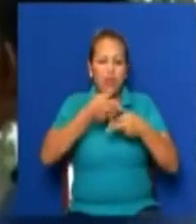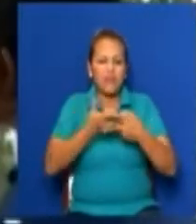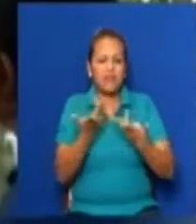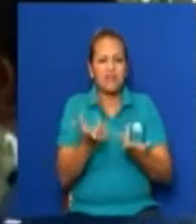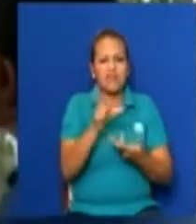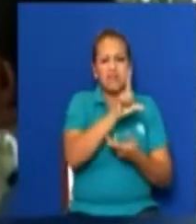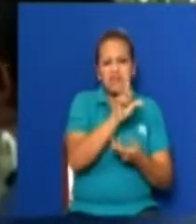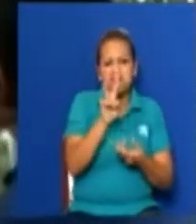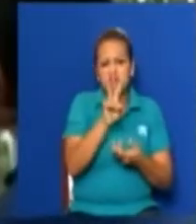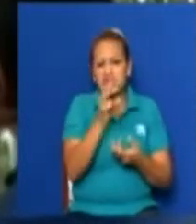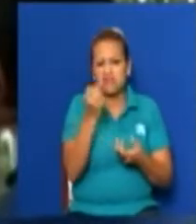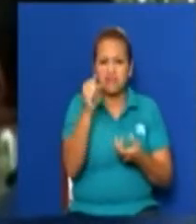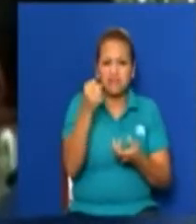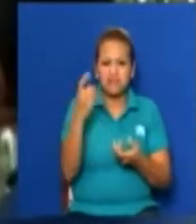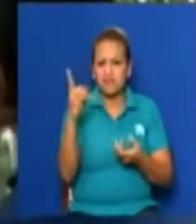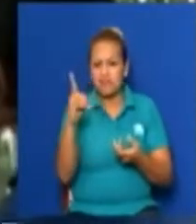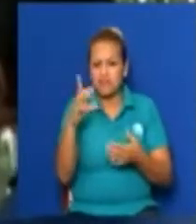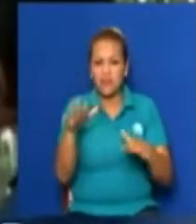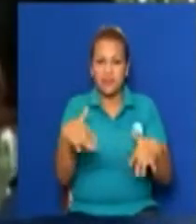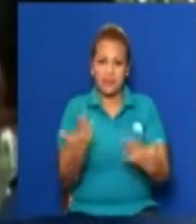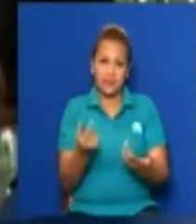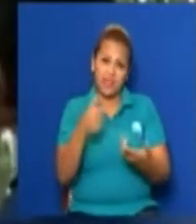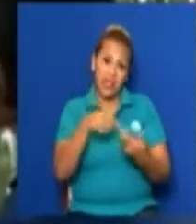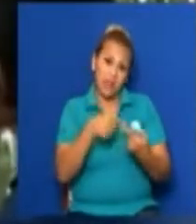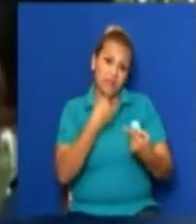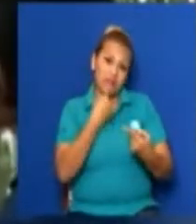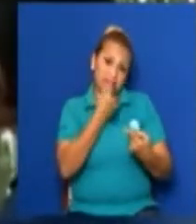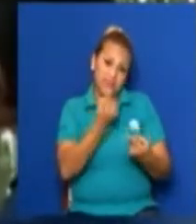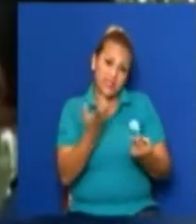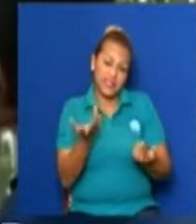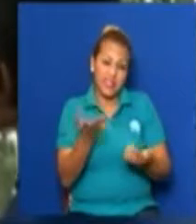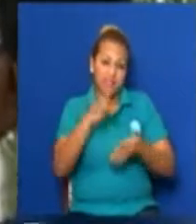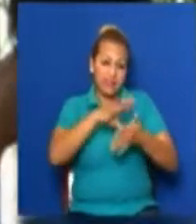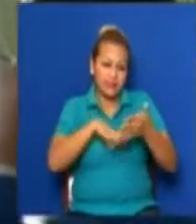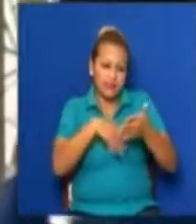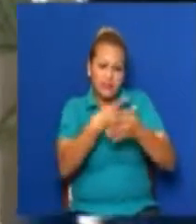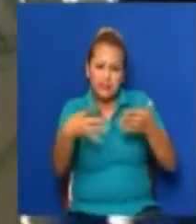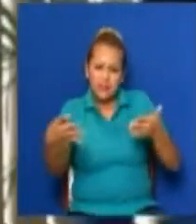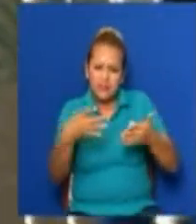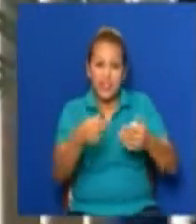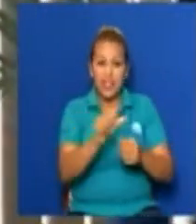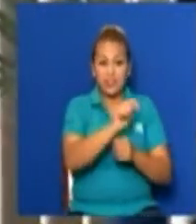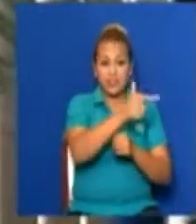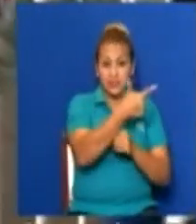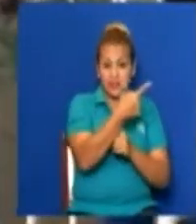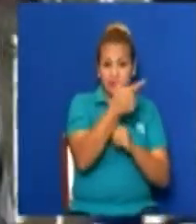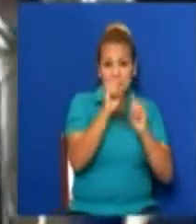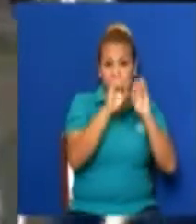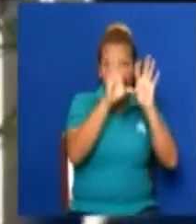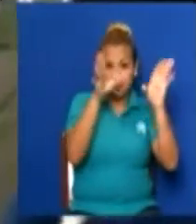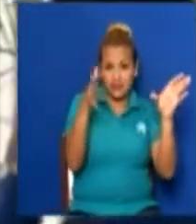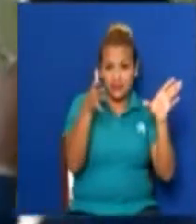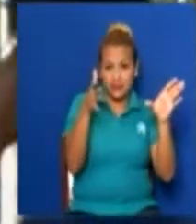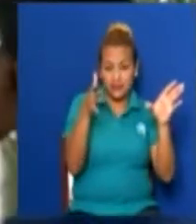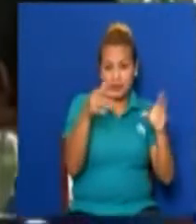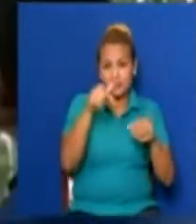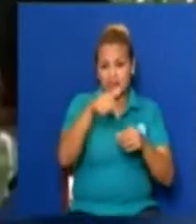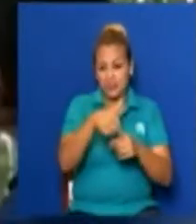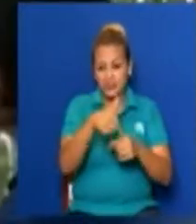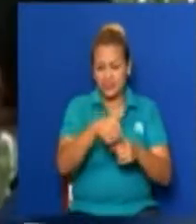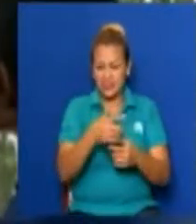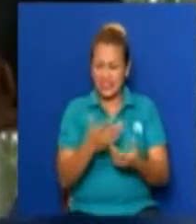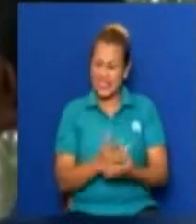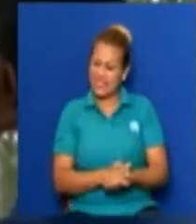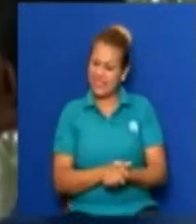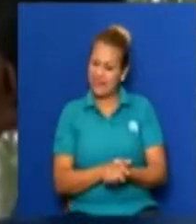ofreciendo? Los horarios a las 7 de la mañana, ¿se imaginan ustedes lo que significa para una mujer estar a las 7 de la